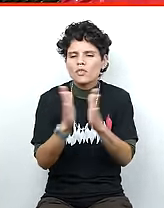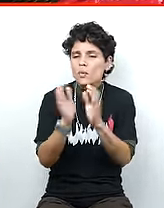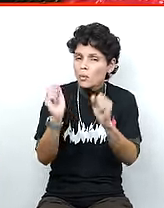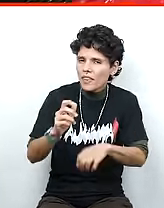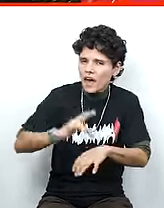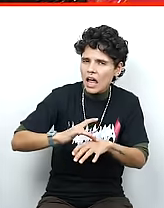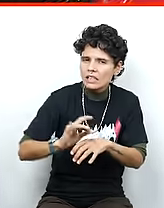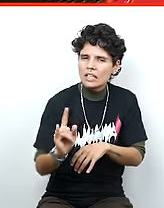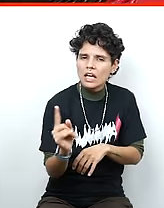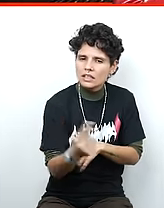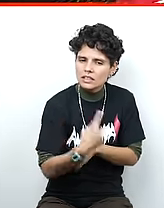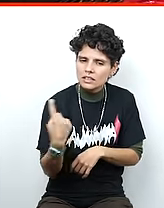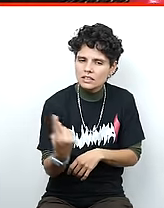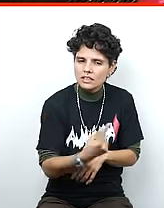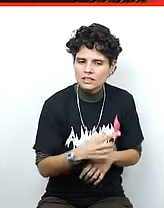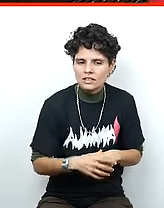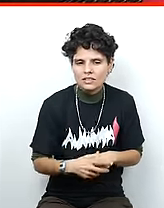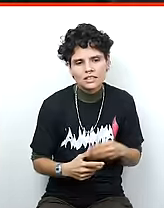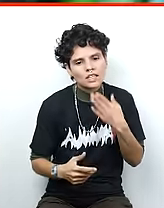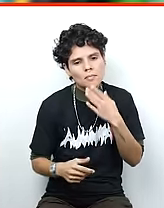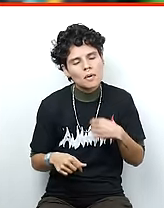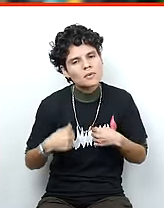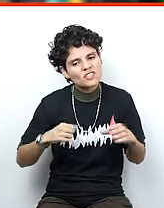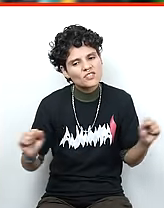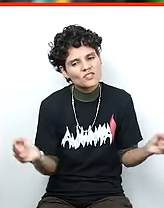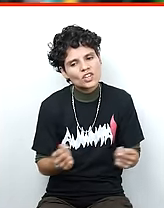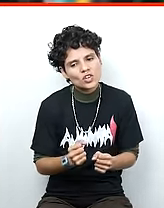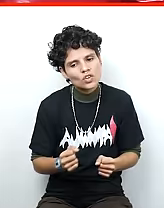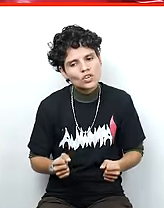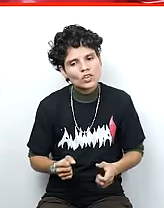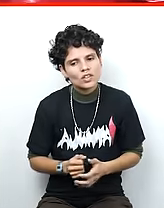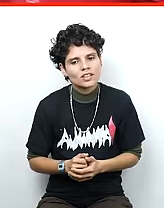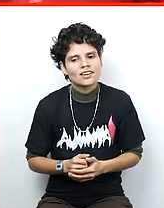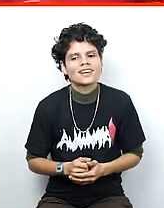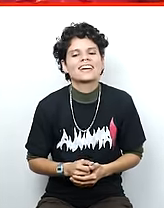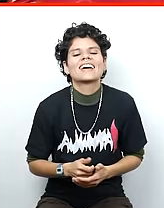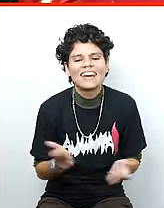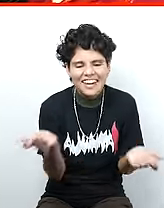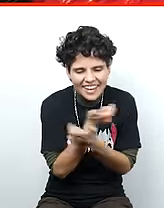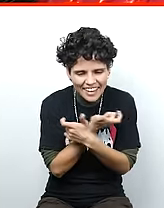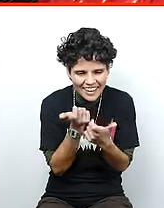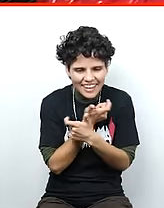ahí? Sí, un calentón. No, vale, pa' ir. También igual se me enfrió, weón.